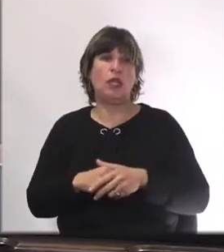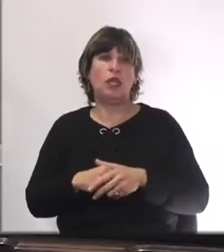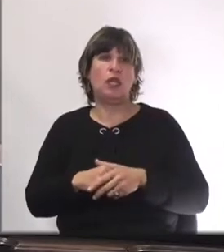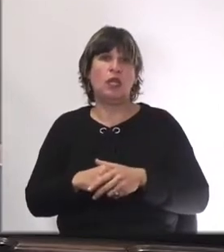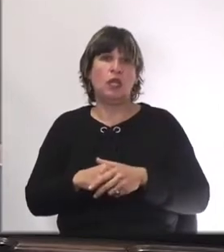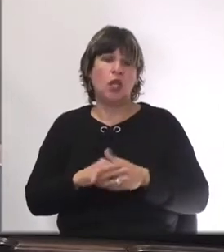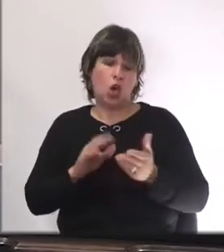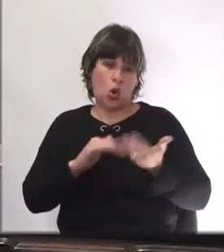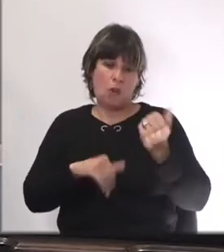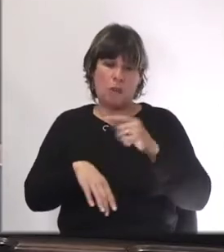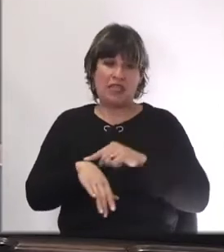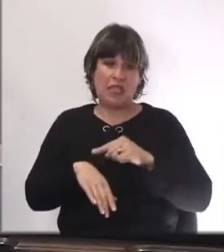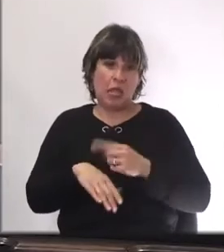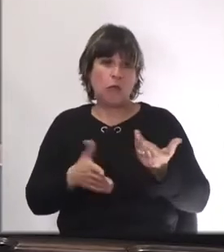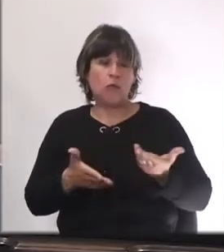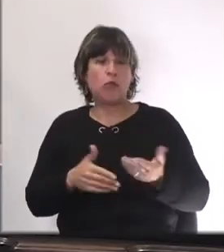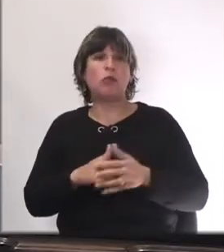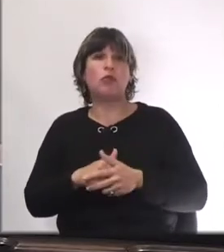con más tiempo